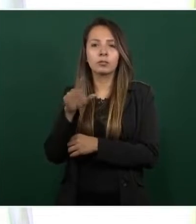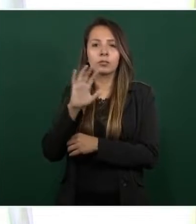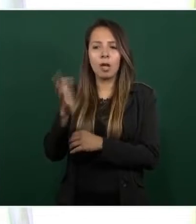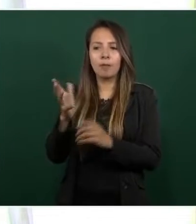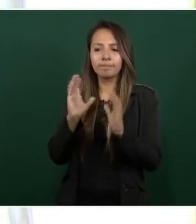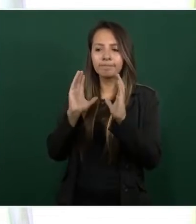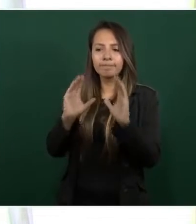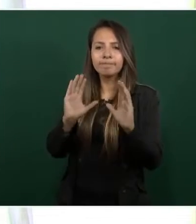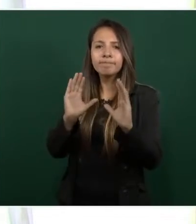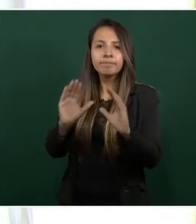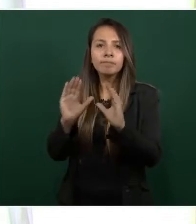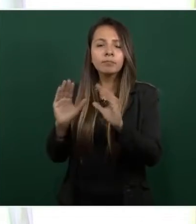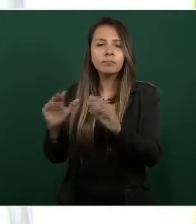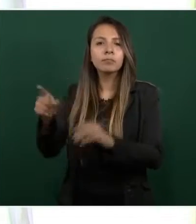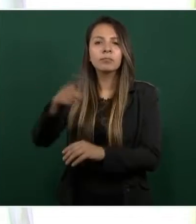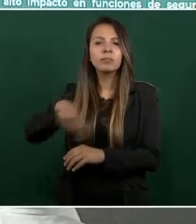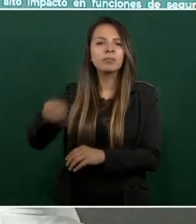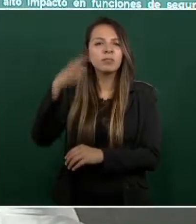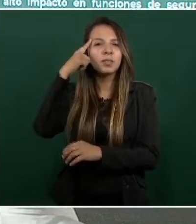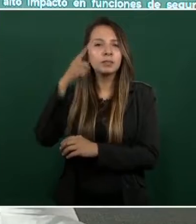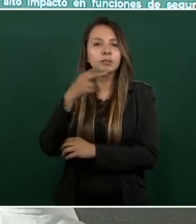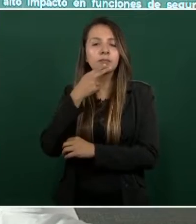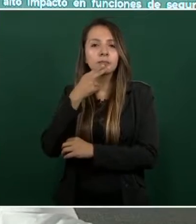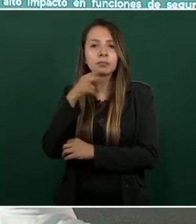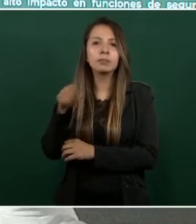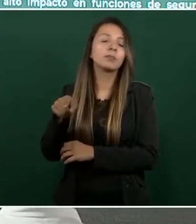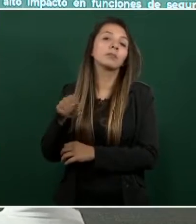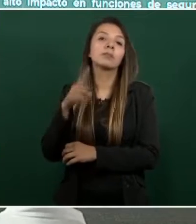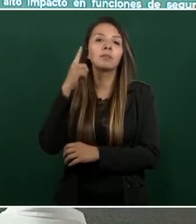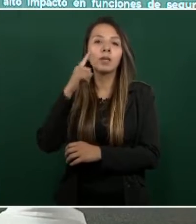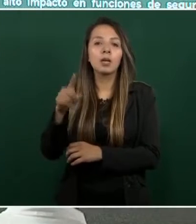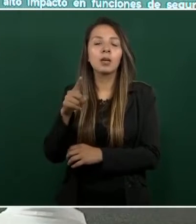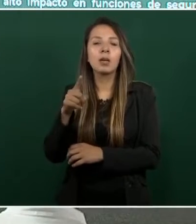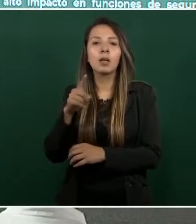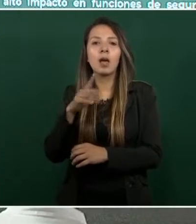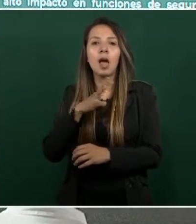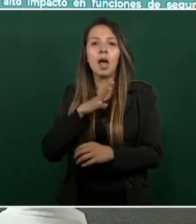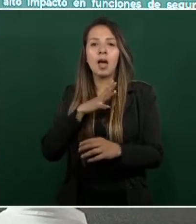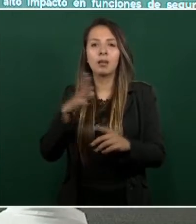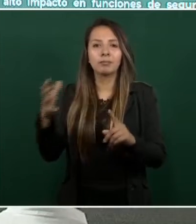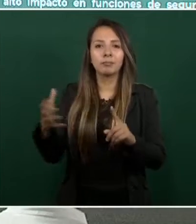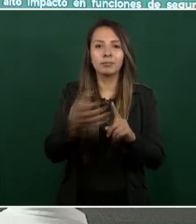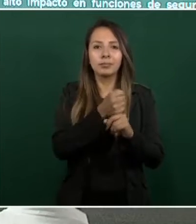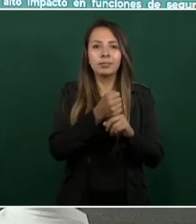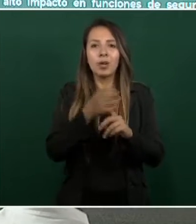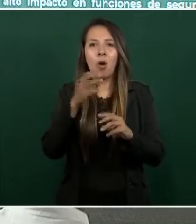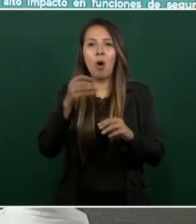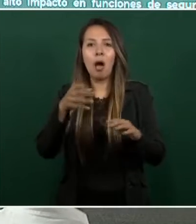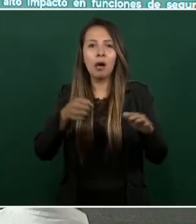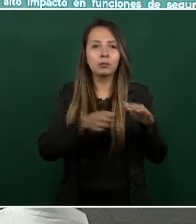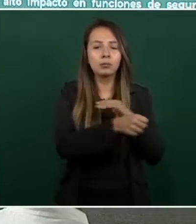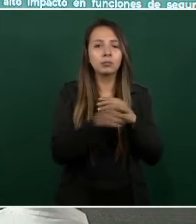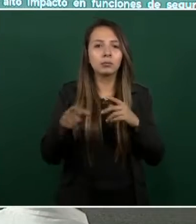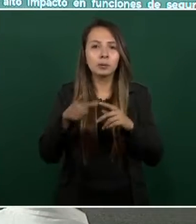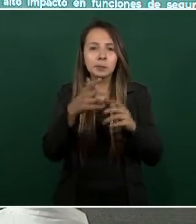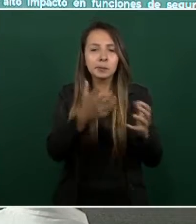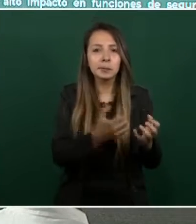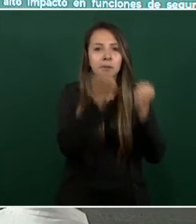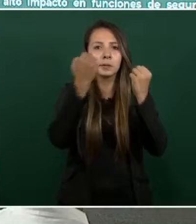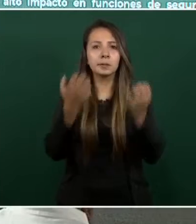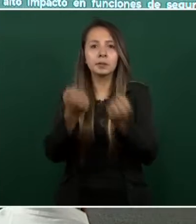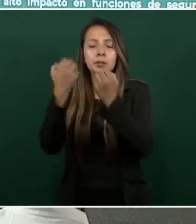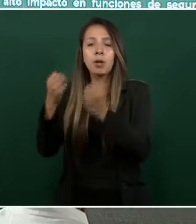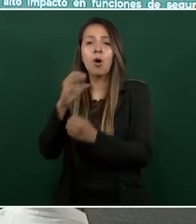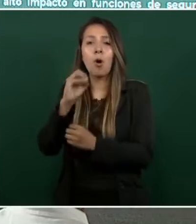para llevar a cabo operaciones del tipo de rescate de rehenes y personas en situación de riesgo,